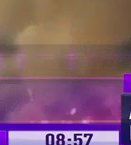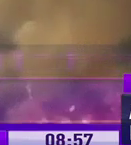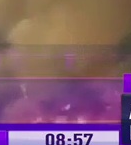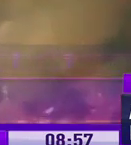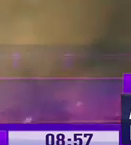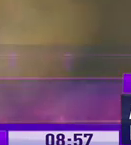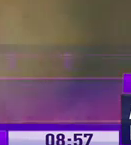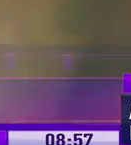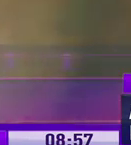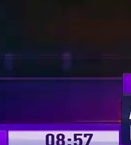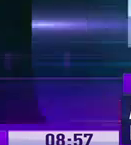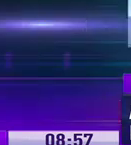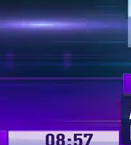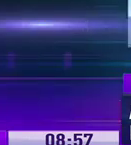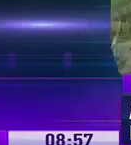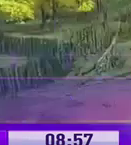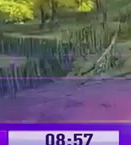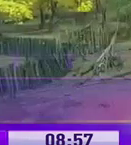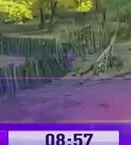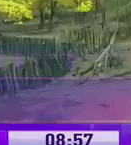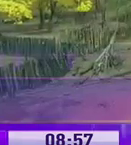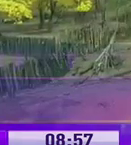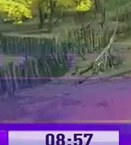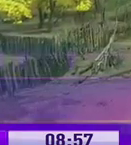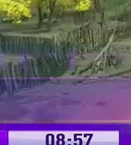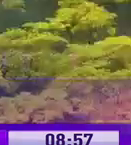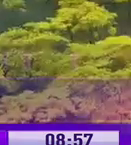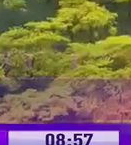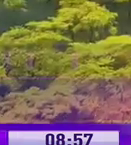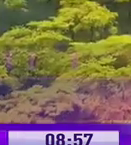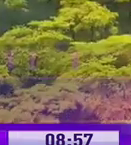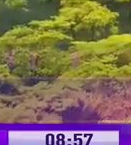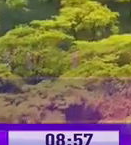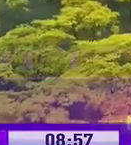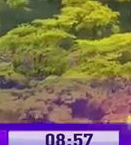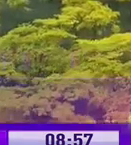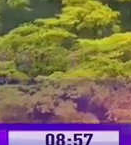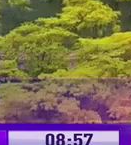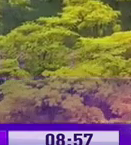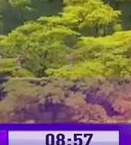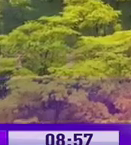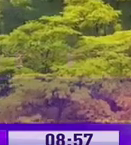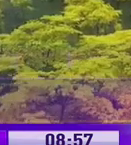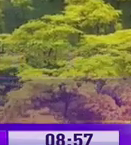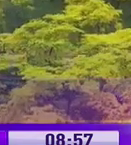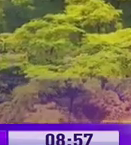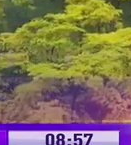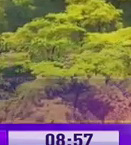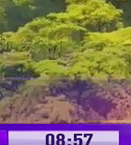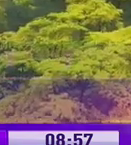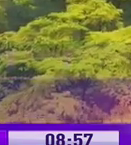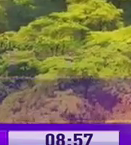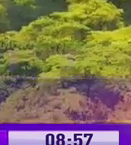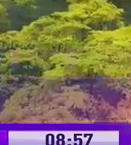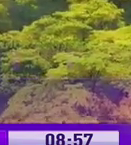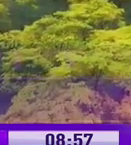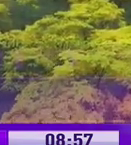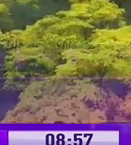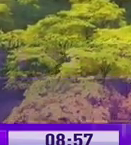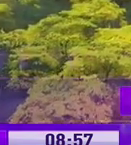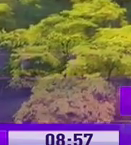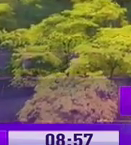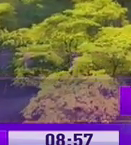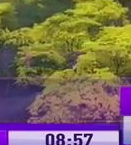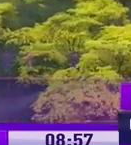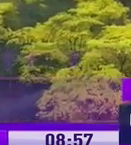poblaciones. Y es la época del florecimiento de los guayacanes en Zapotillo, en la provincia de Loja. Le vamos a contar los detalles al volver. Son las